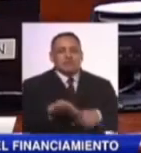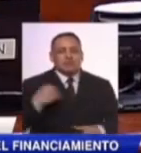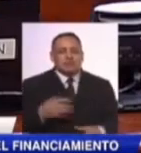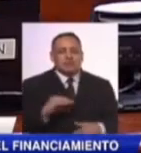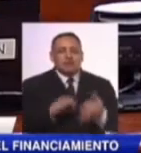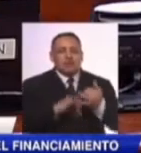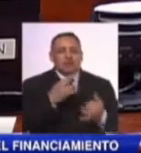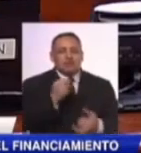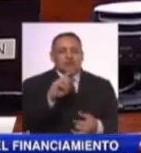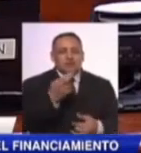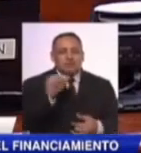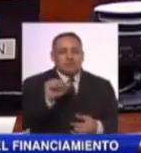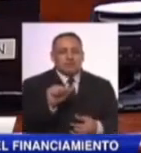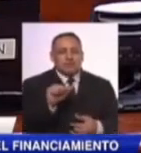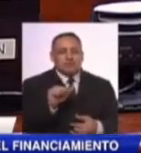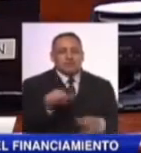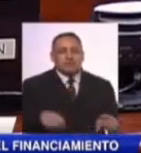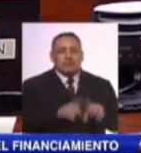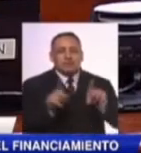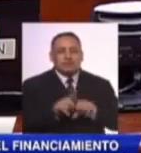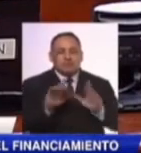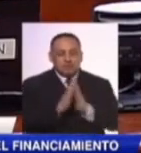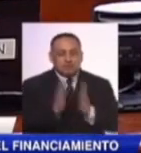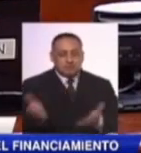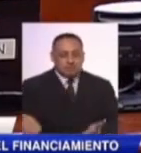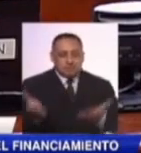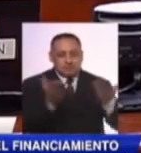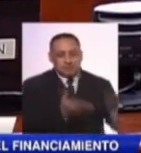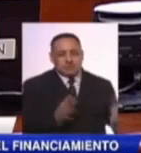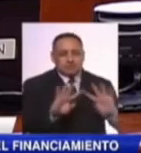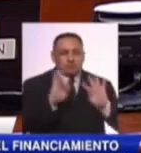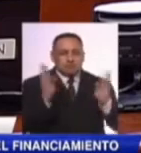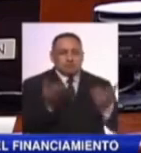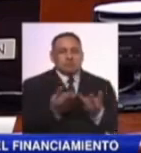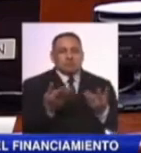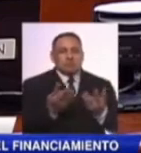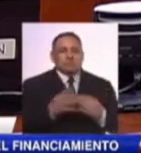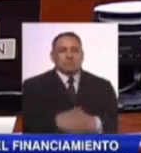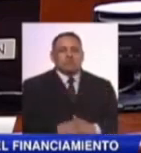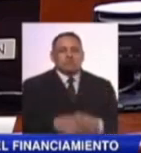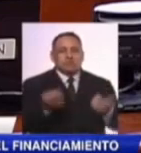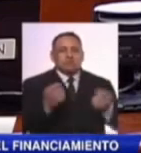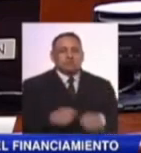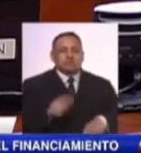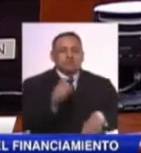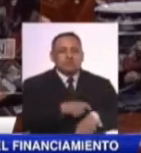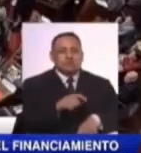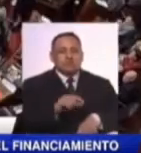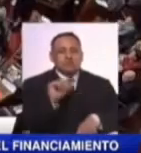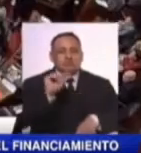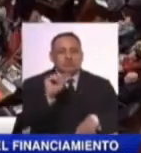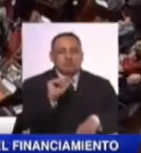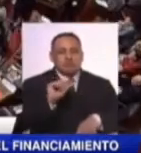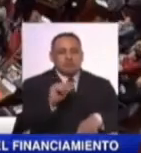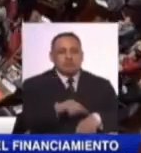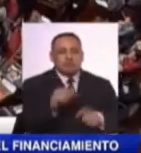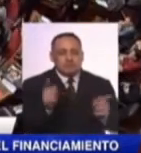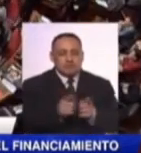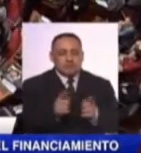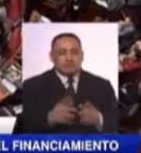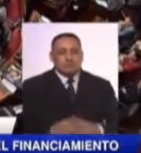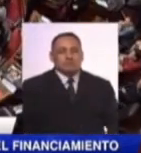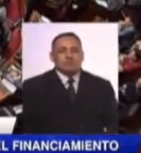ciudadanía logró enviar un mensaje de lo atentatorio que son proyectos como estos, ¿no?